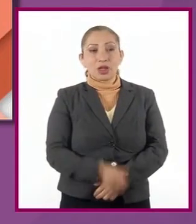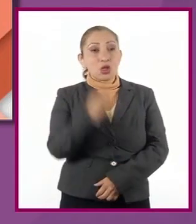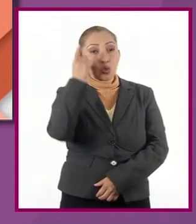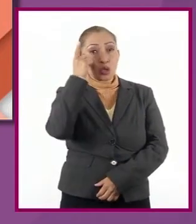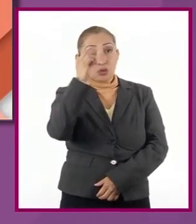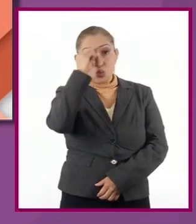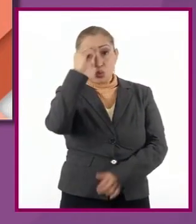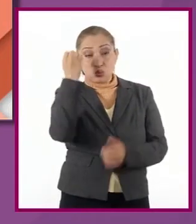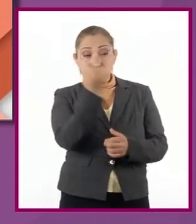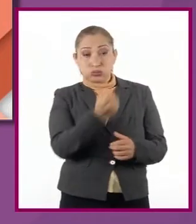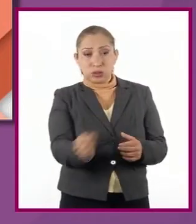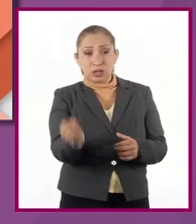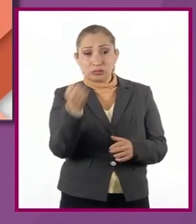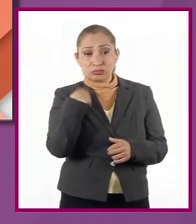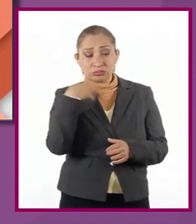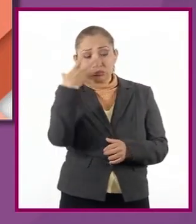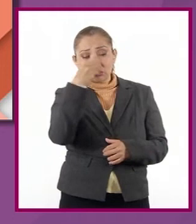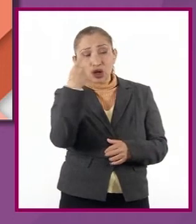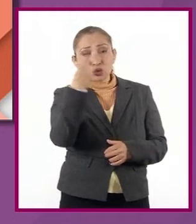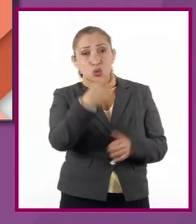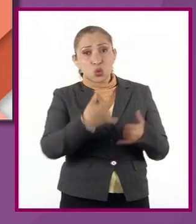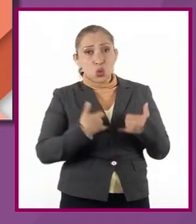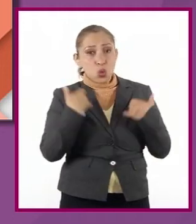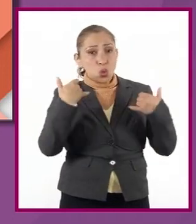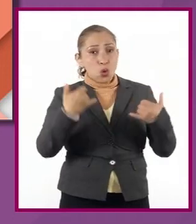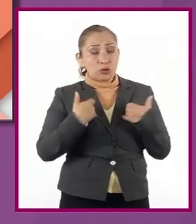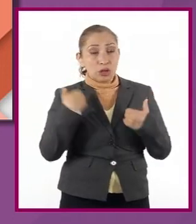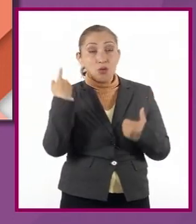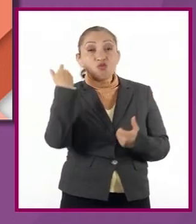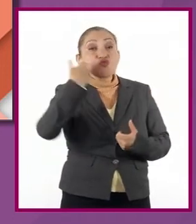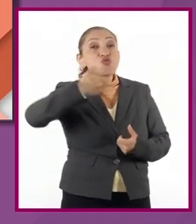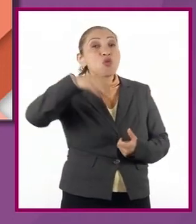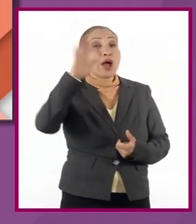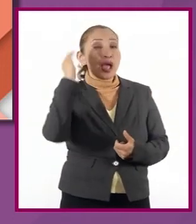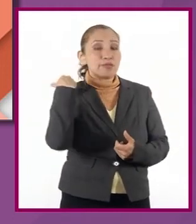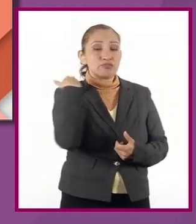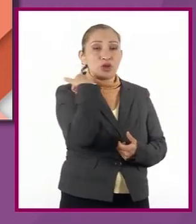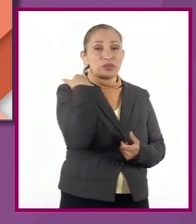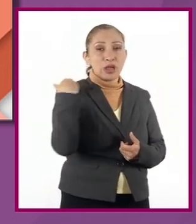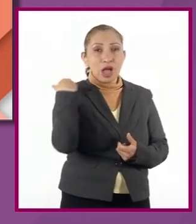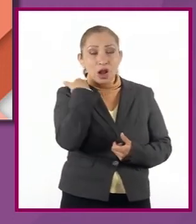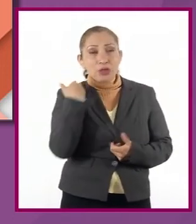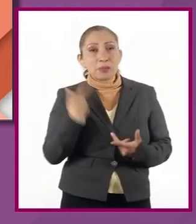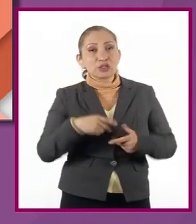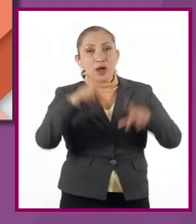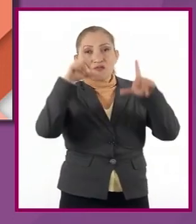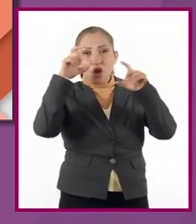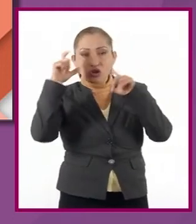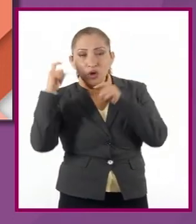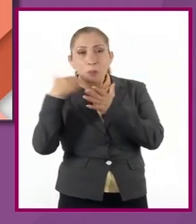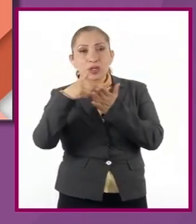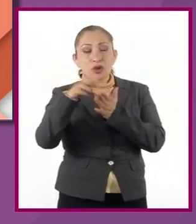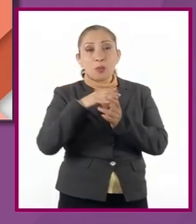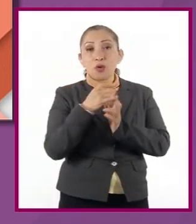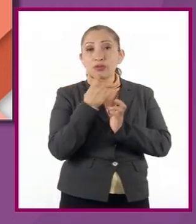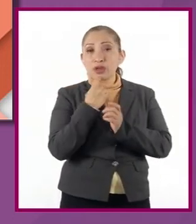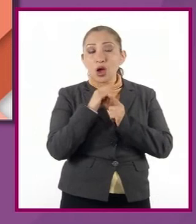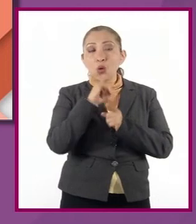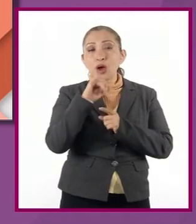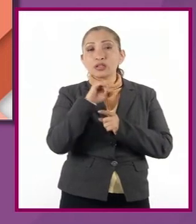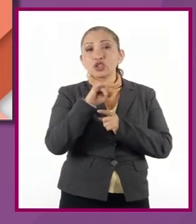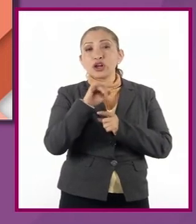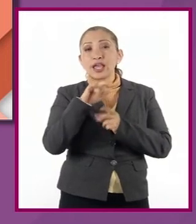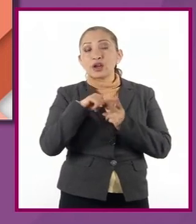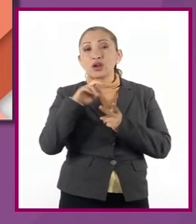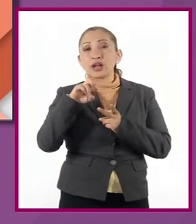de genialidad y belleza, en su juventud fue modelo de fotógrafos y pintores como Diego Rivera, Juan Soriano